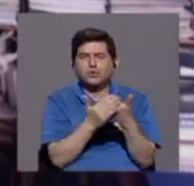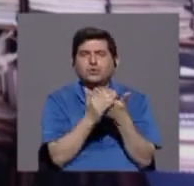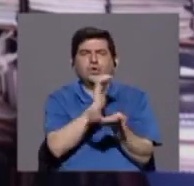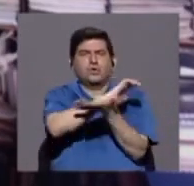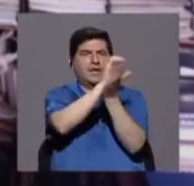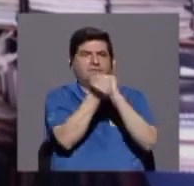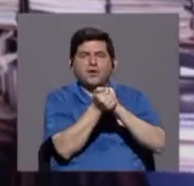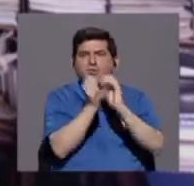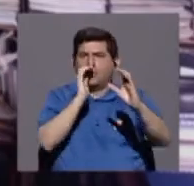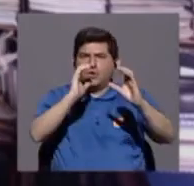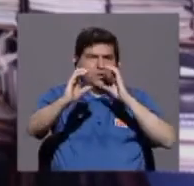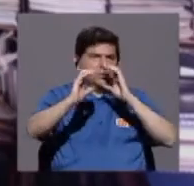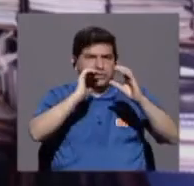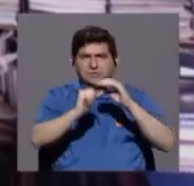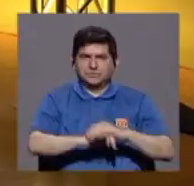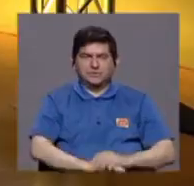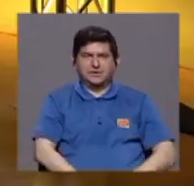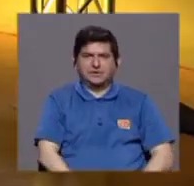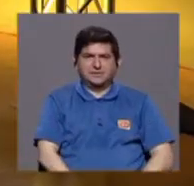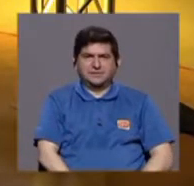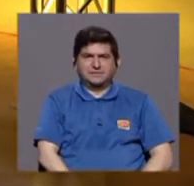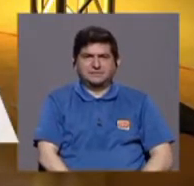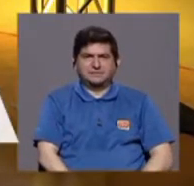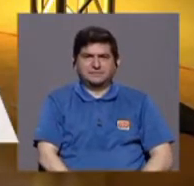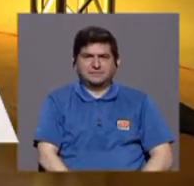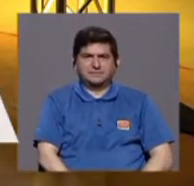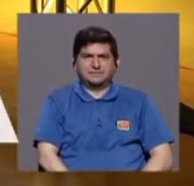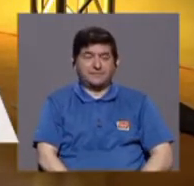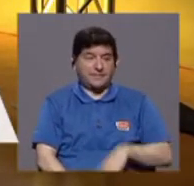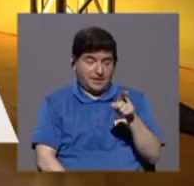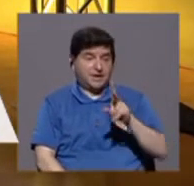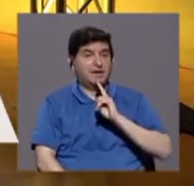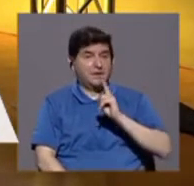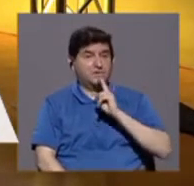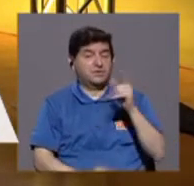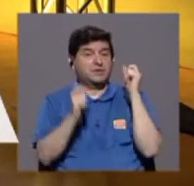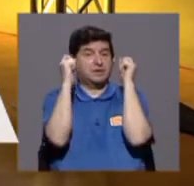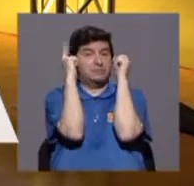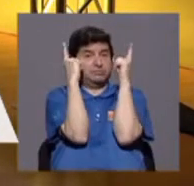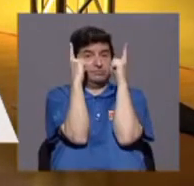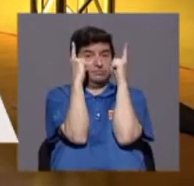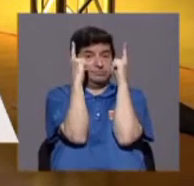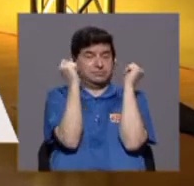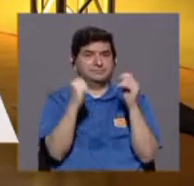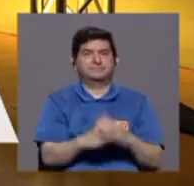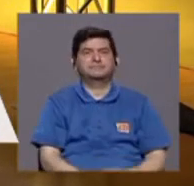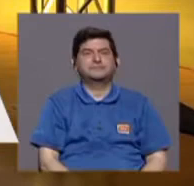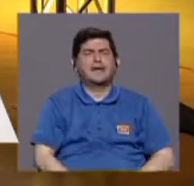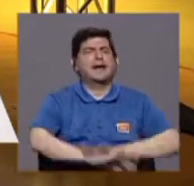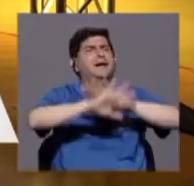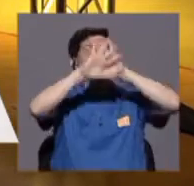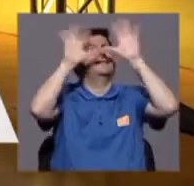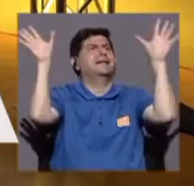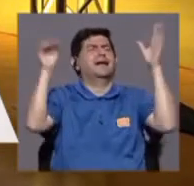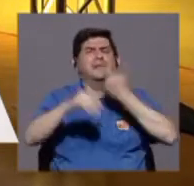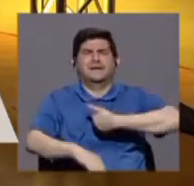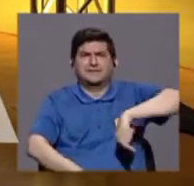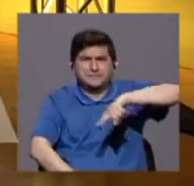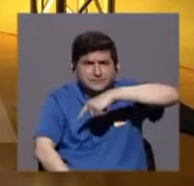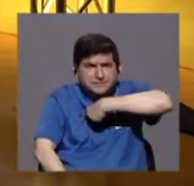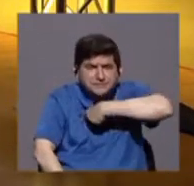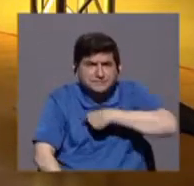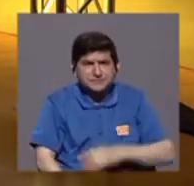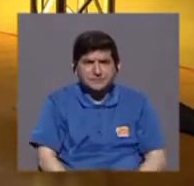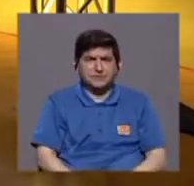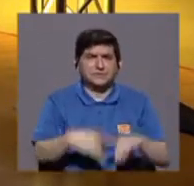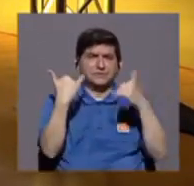en las comunicaciones es realmente espectacular. Y claro, bueno, si vamos